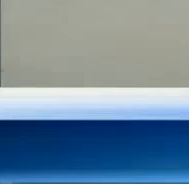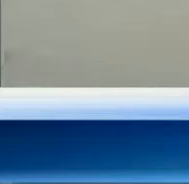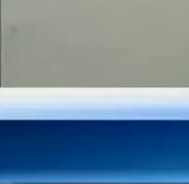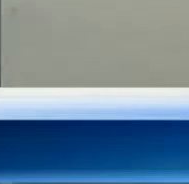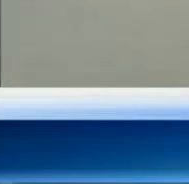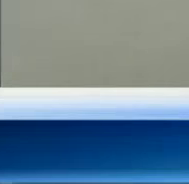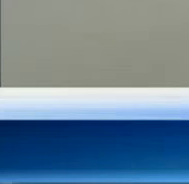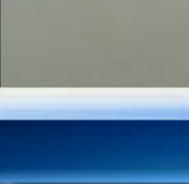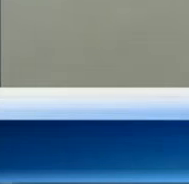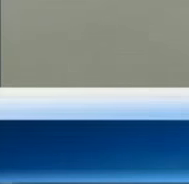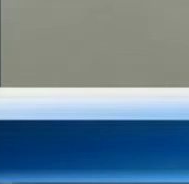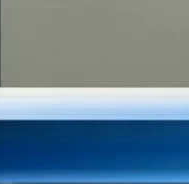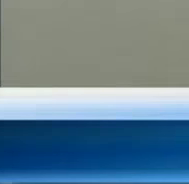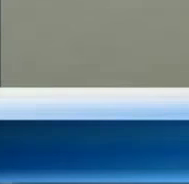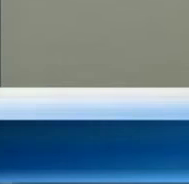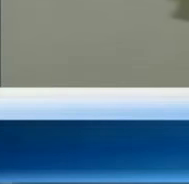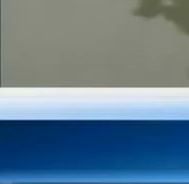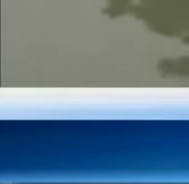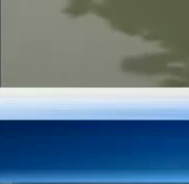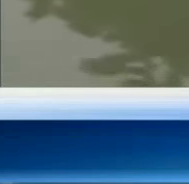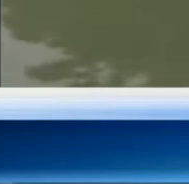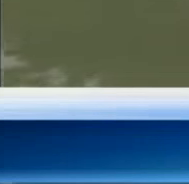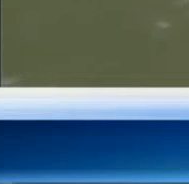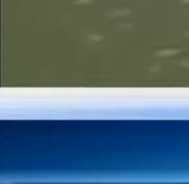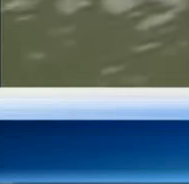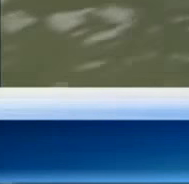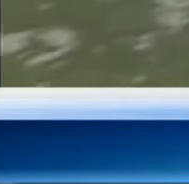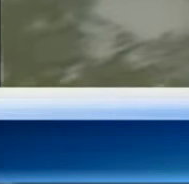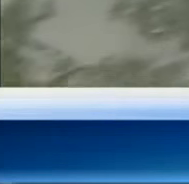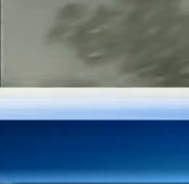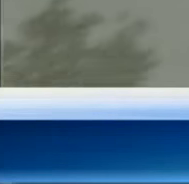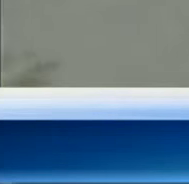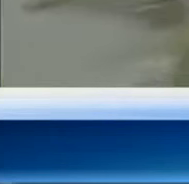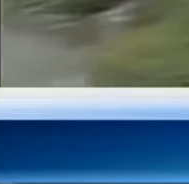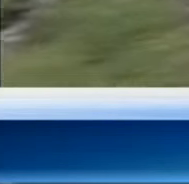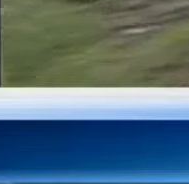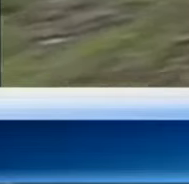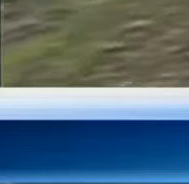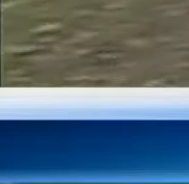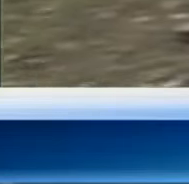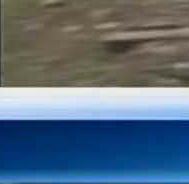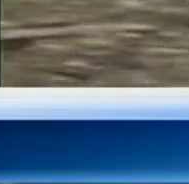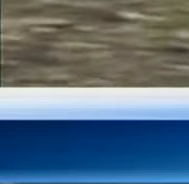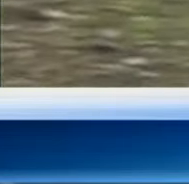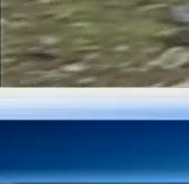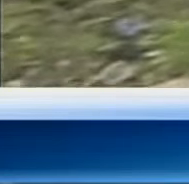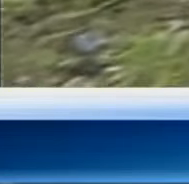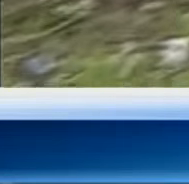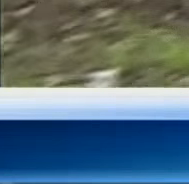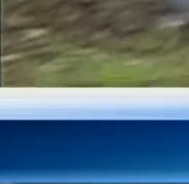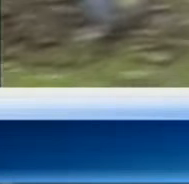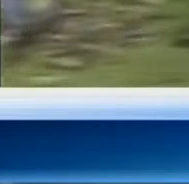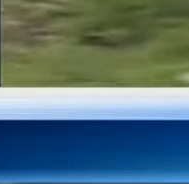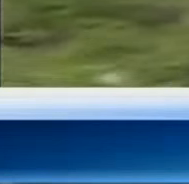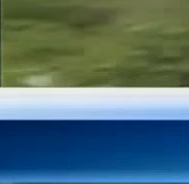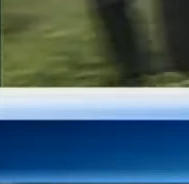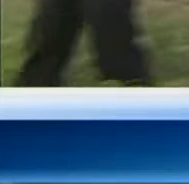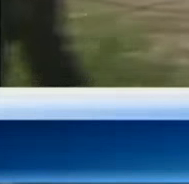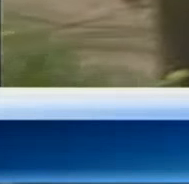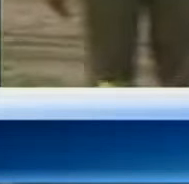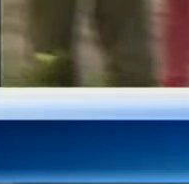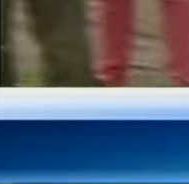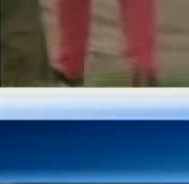con esto retornamos ya a estudios, Hugo Marcela, esperando que justamente ya la solución se dé